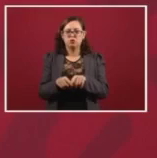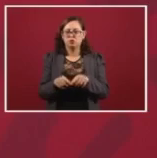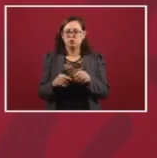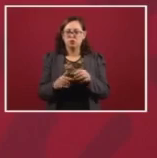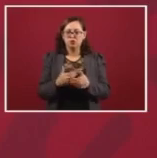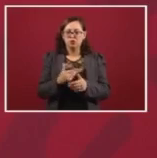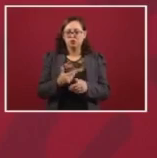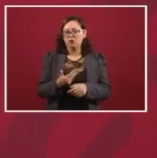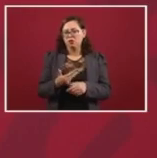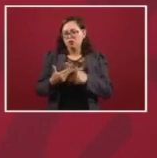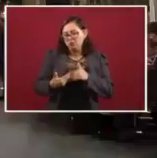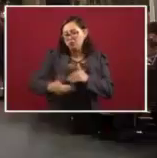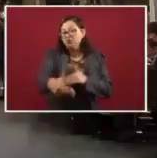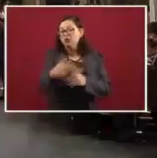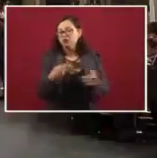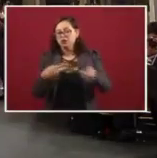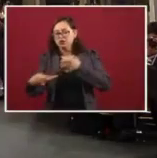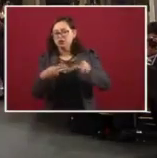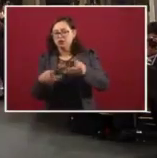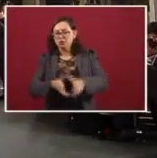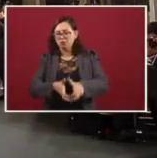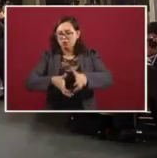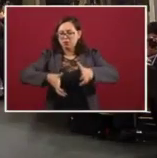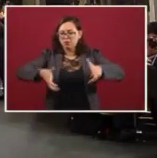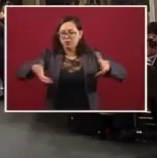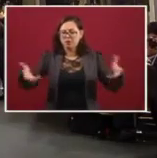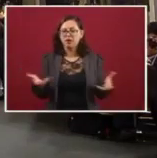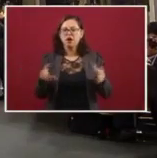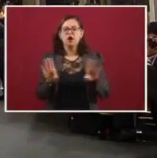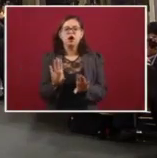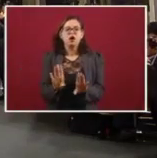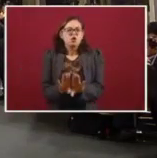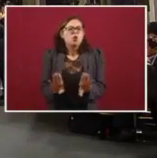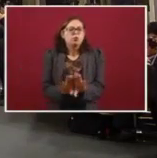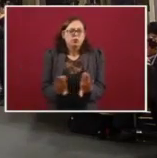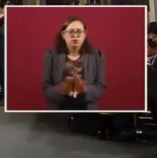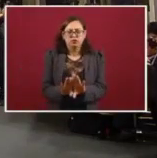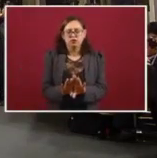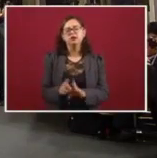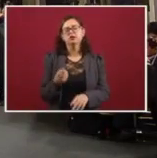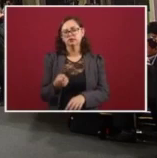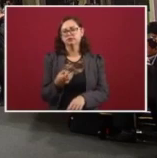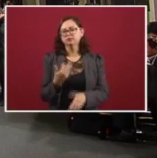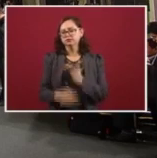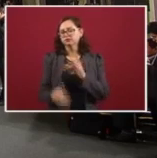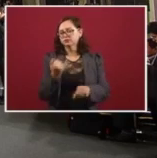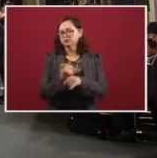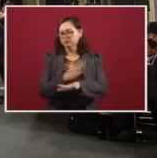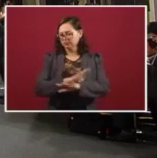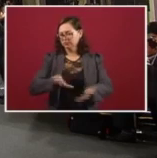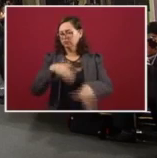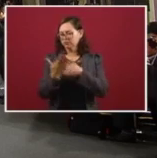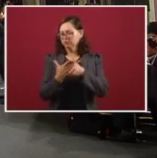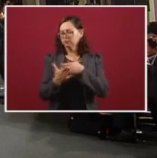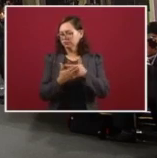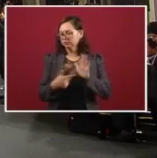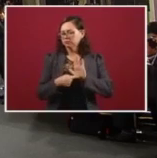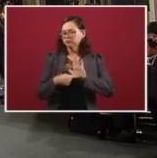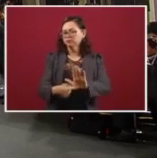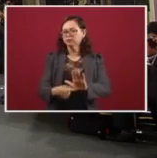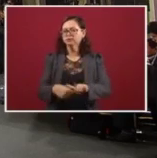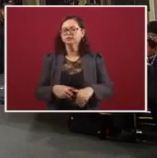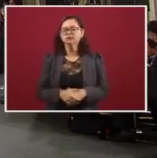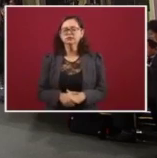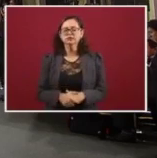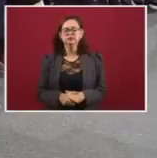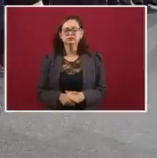creciendo en el tiempo el número de elementos, para que se tenga esta información que es importante.